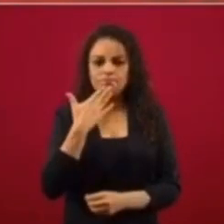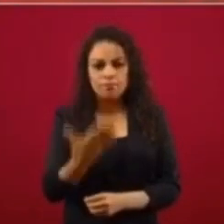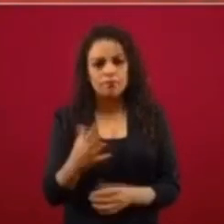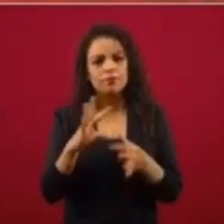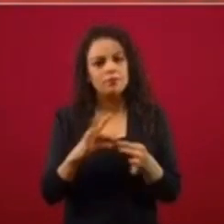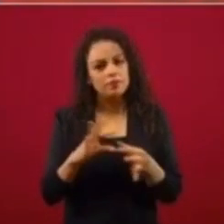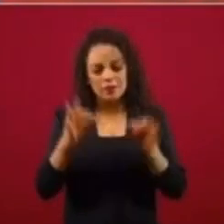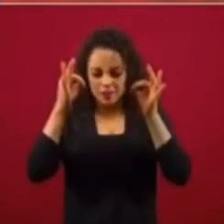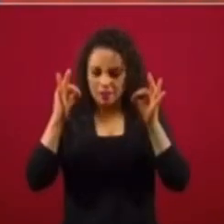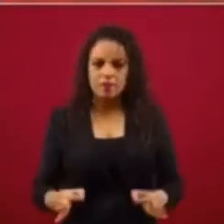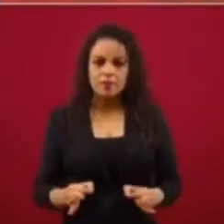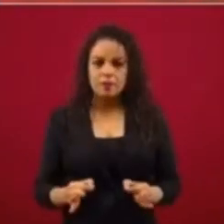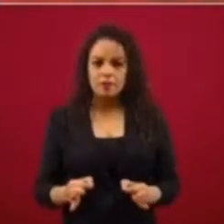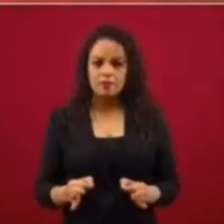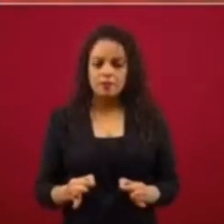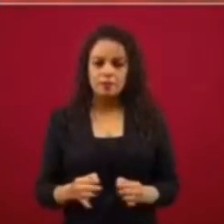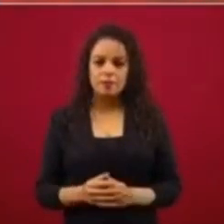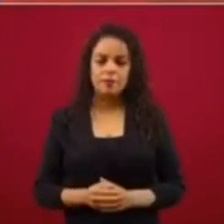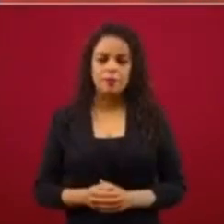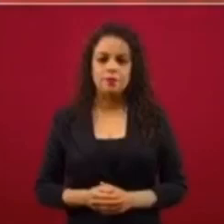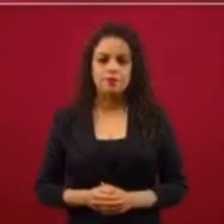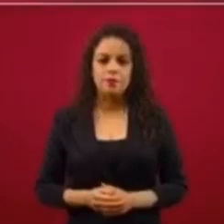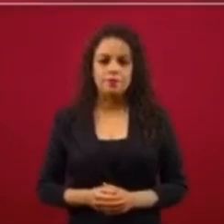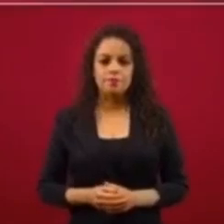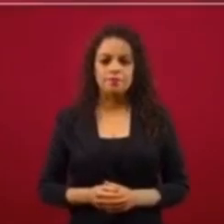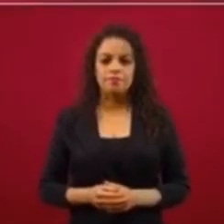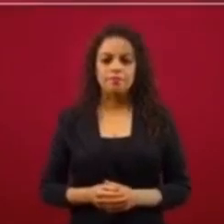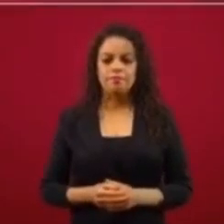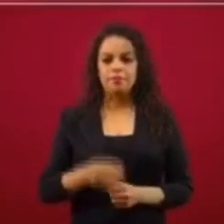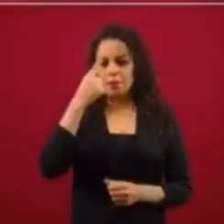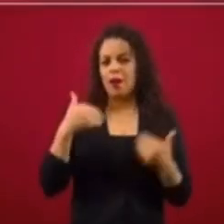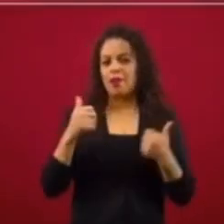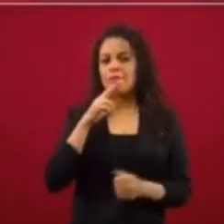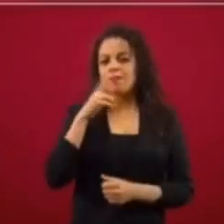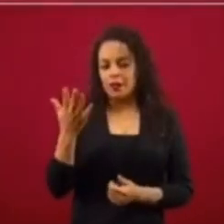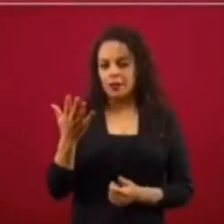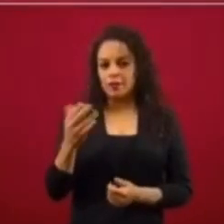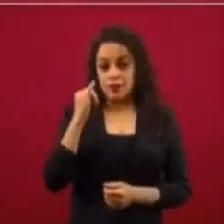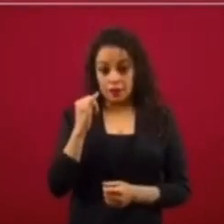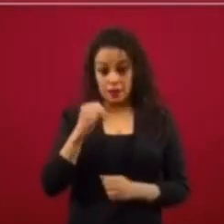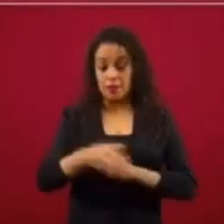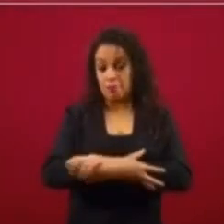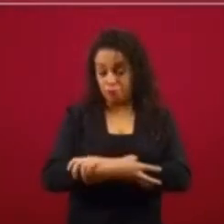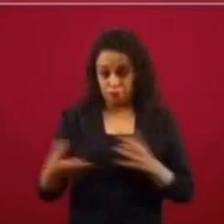de autenticidad. O para decirlo de otra manera, es tiempo de unidad, pero no